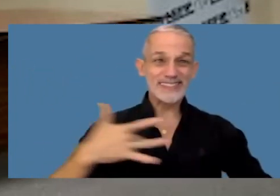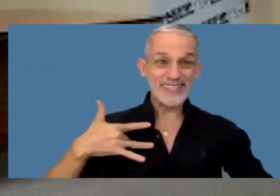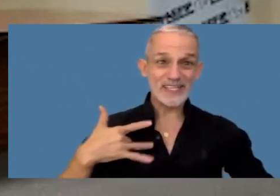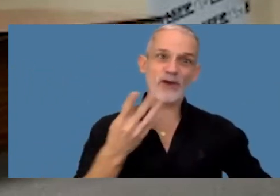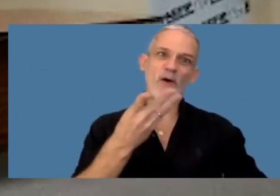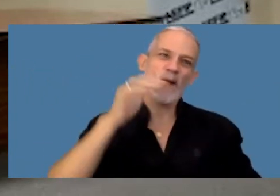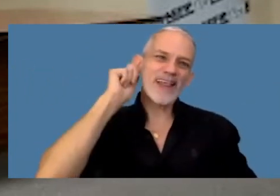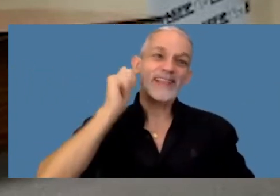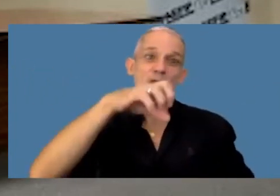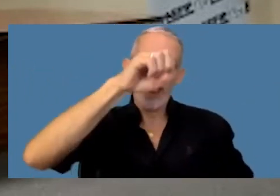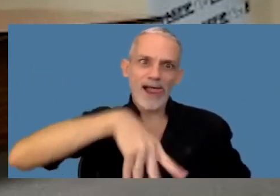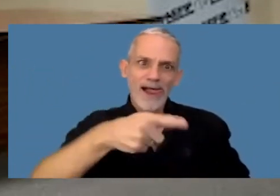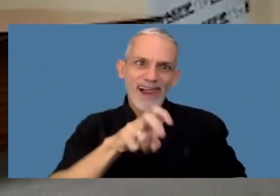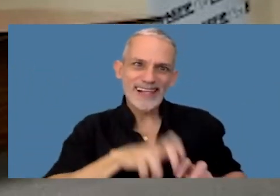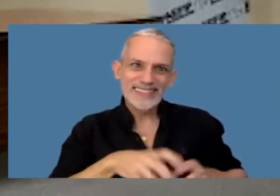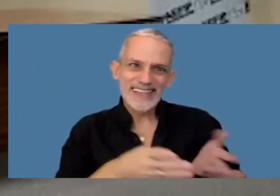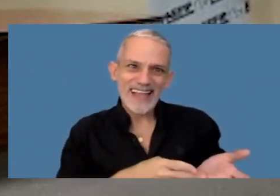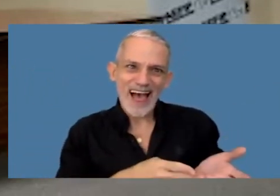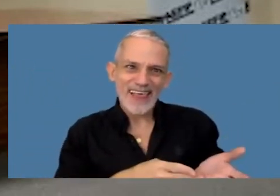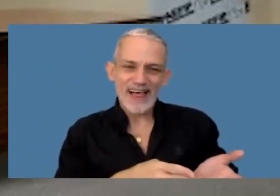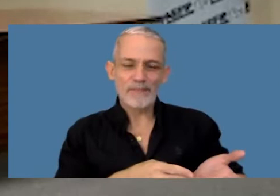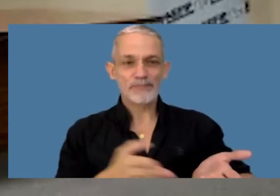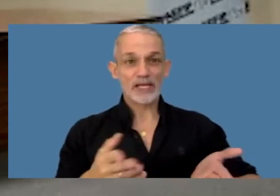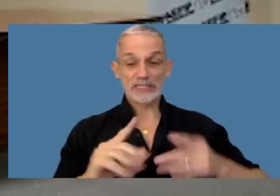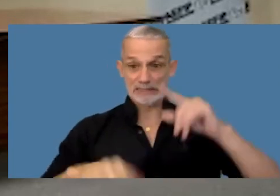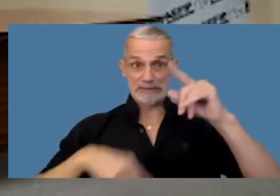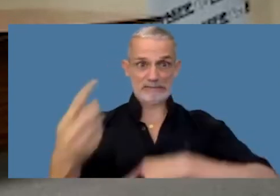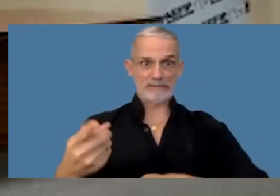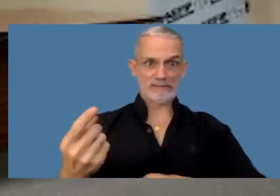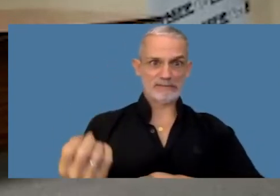estaba ahí. El tema es que al otro día